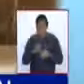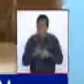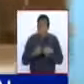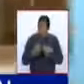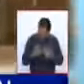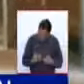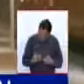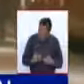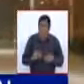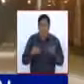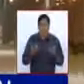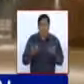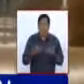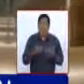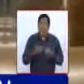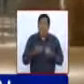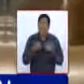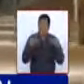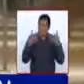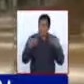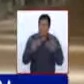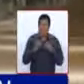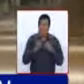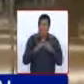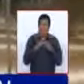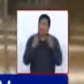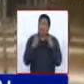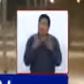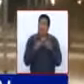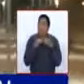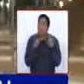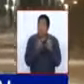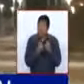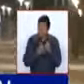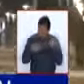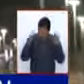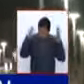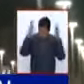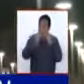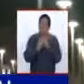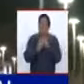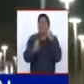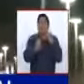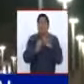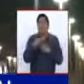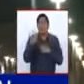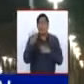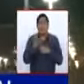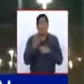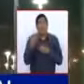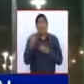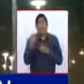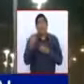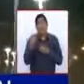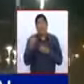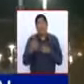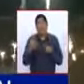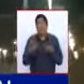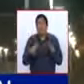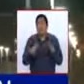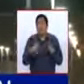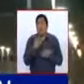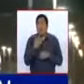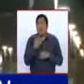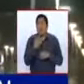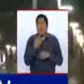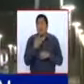realizar con artistas de primer nivel que van a dar por inaugurada esta terminal, que ha estado esperando ser inaugurada por lo